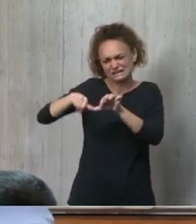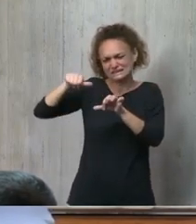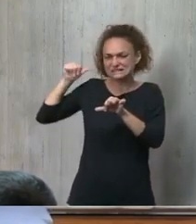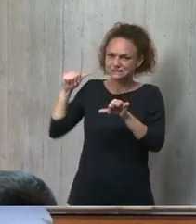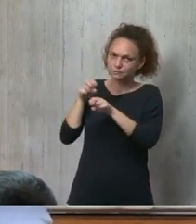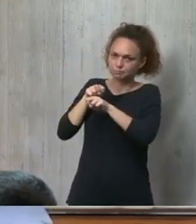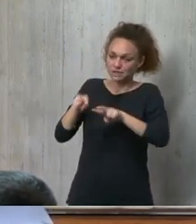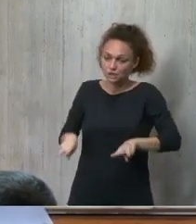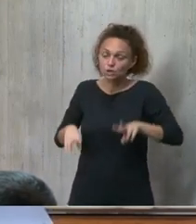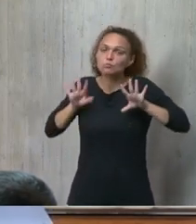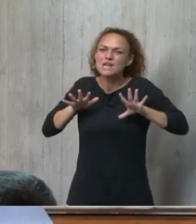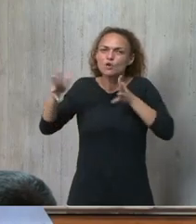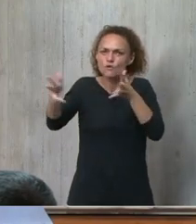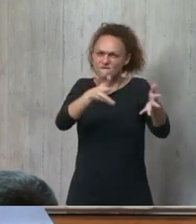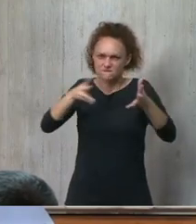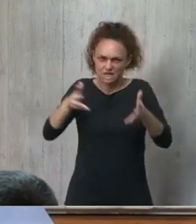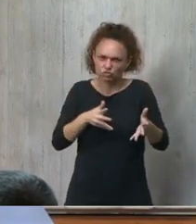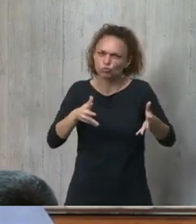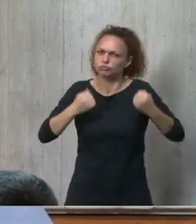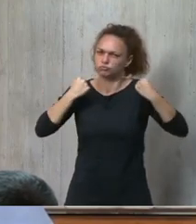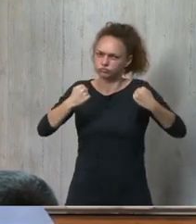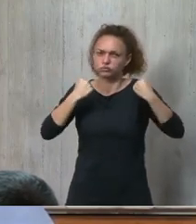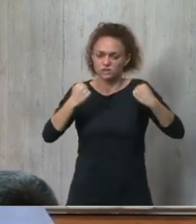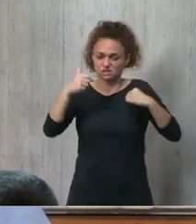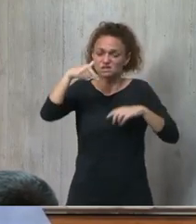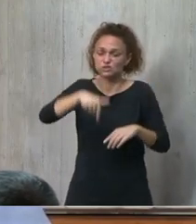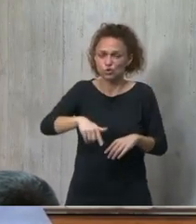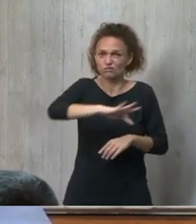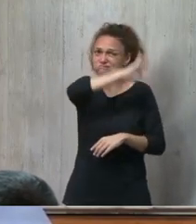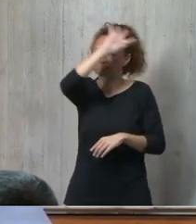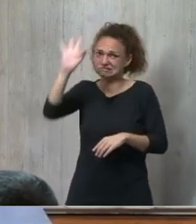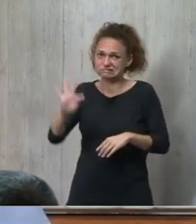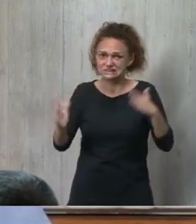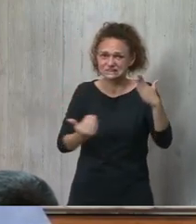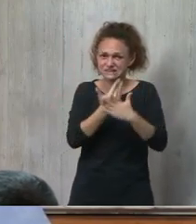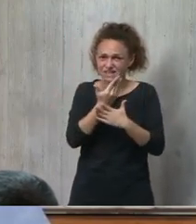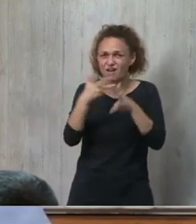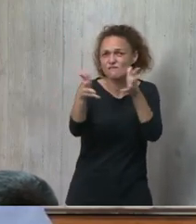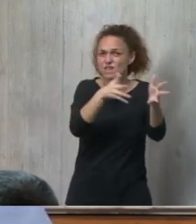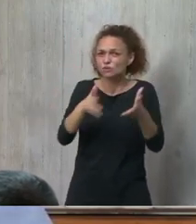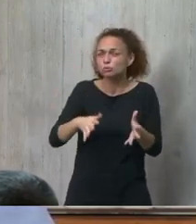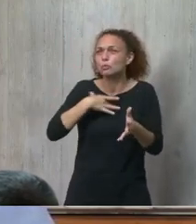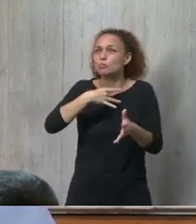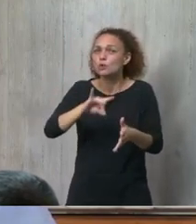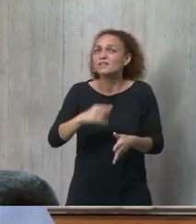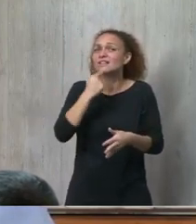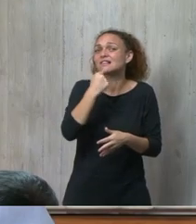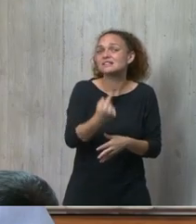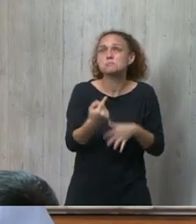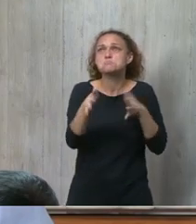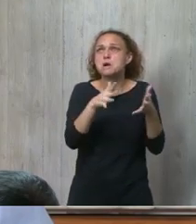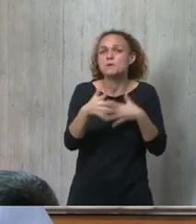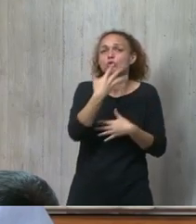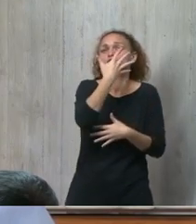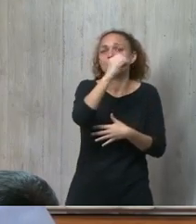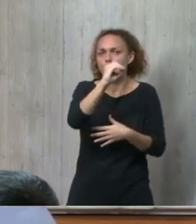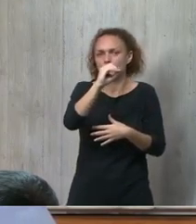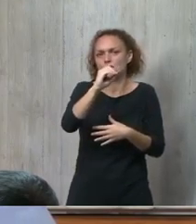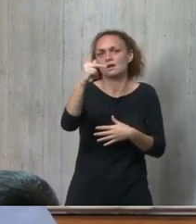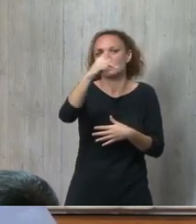el viento sigue siendo alto, el viento a lo largo del día de hoy en algún momento puede llegar a alcanzar, según las previsiones, 50 kilómetros por